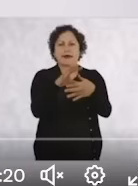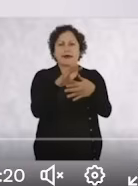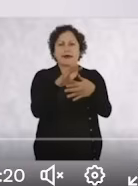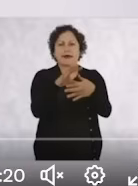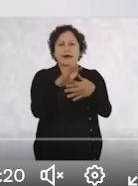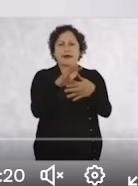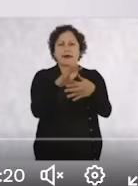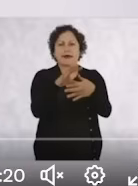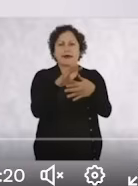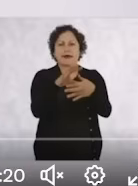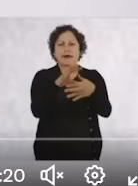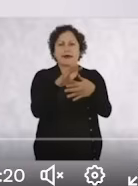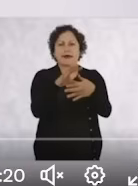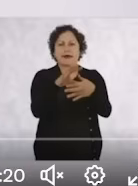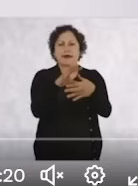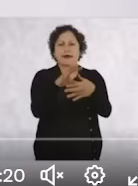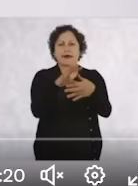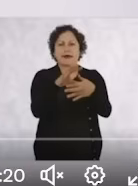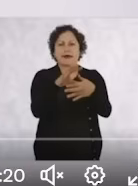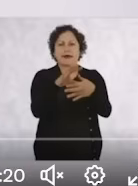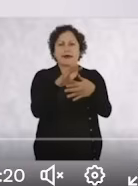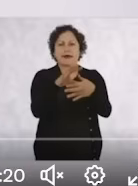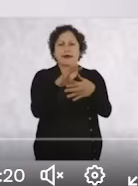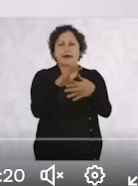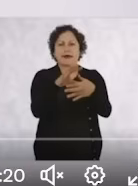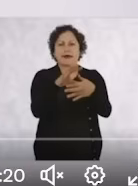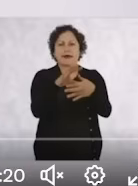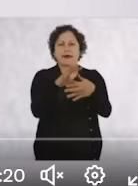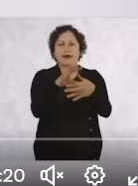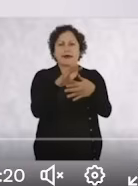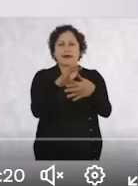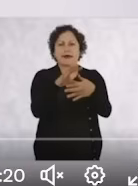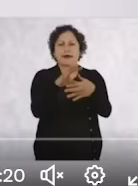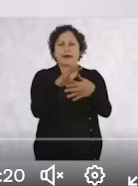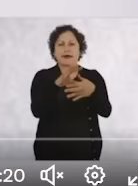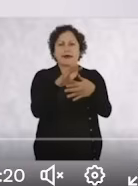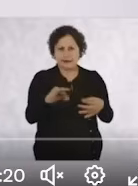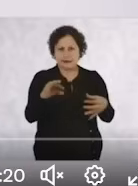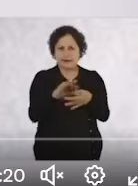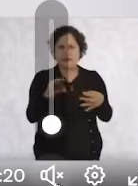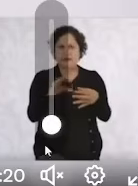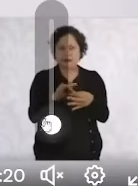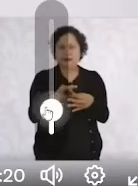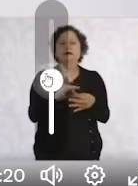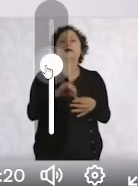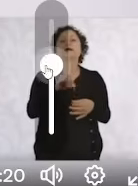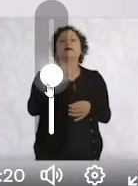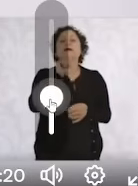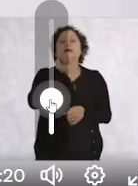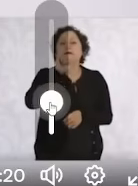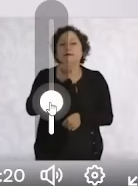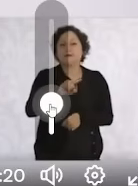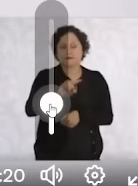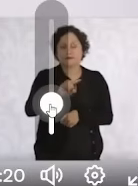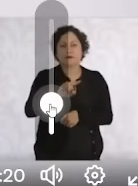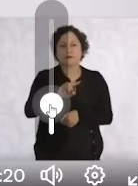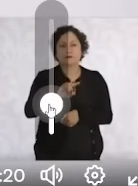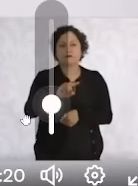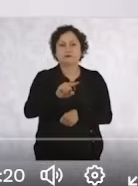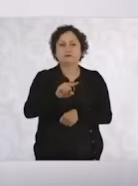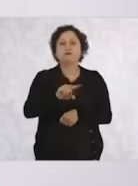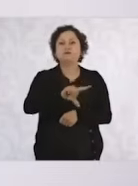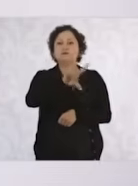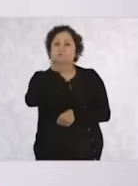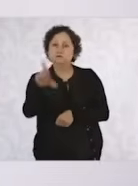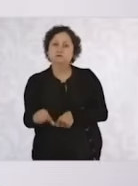dijo la presidenta de la República sobre la elección hoy ya muy temprano por la mañana la elección en Estados